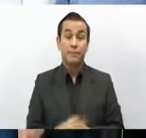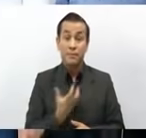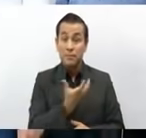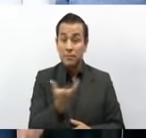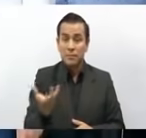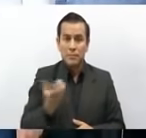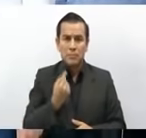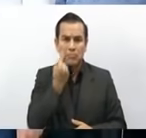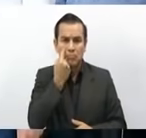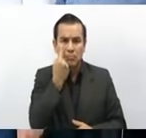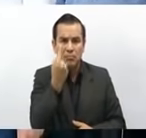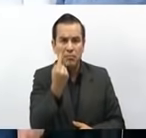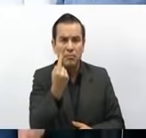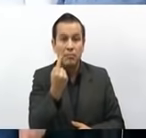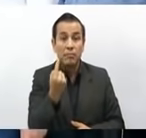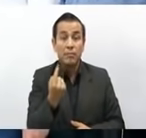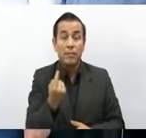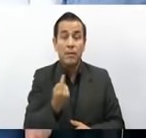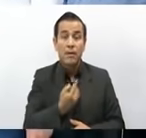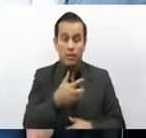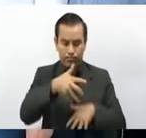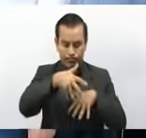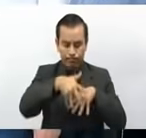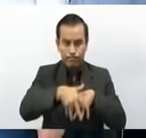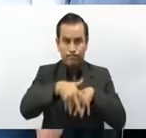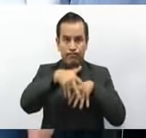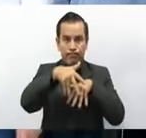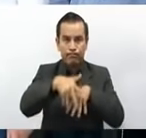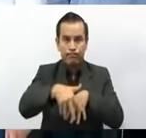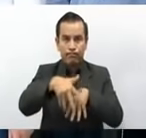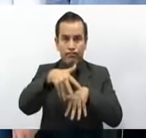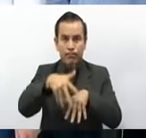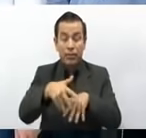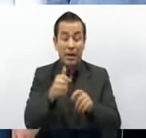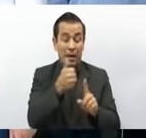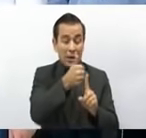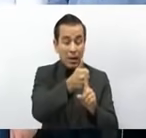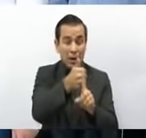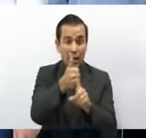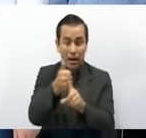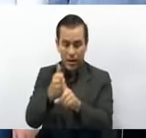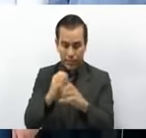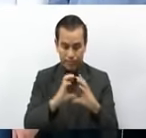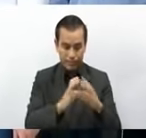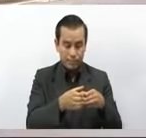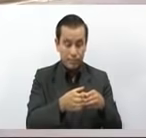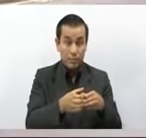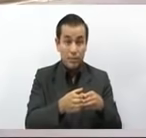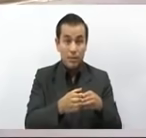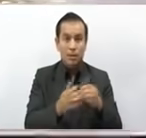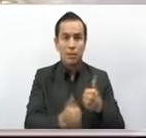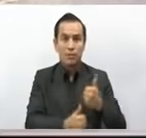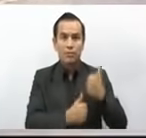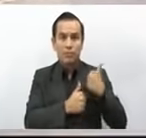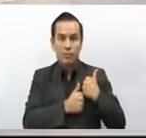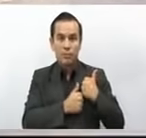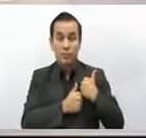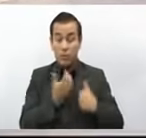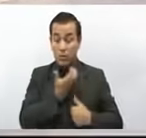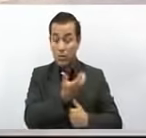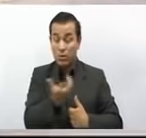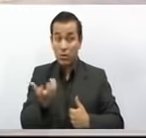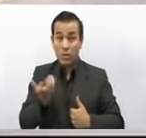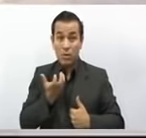Apreciemos en estos momentos la formación de los estandartes de las unidades que conforman nuestra gloriosa Legión de la